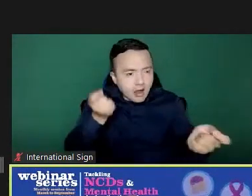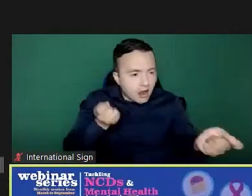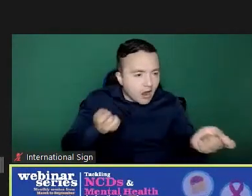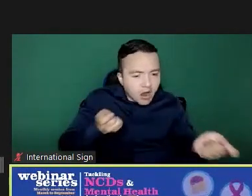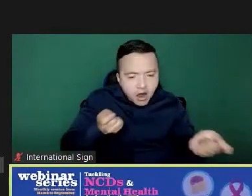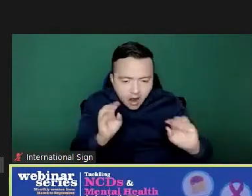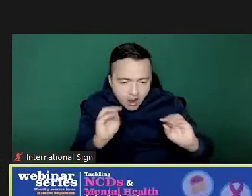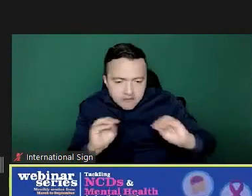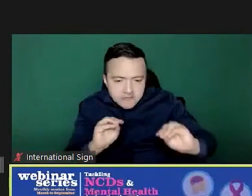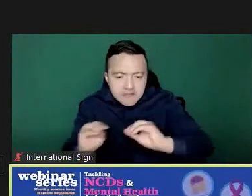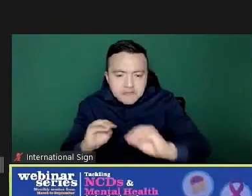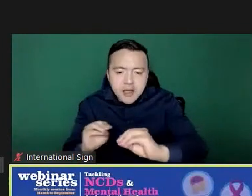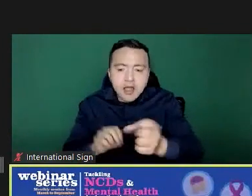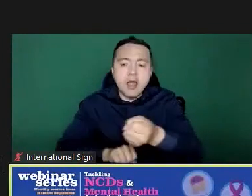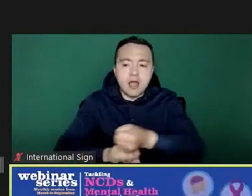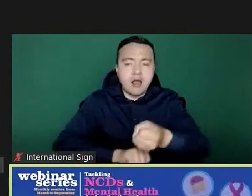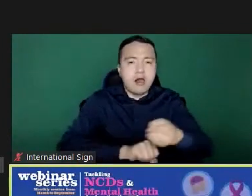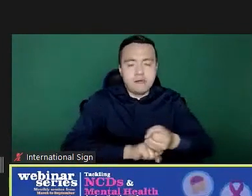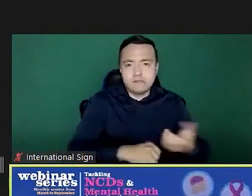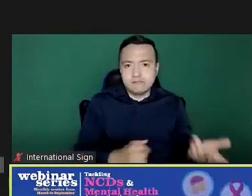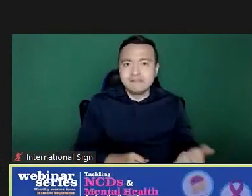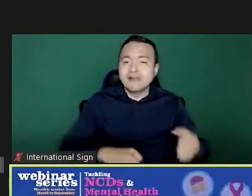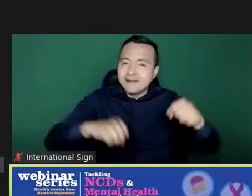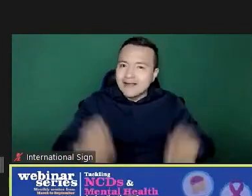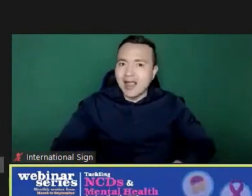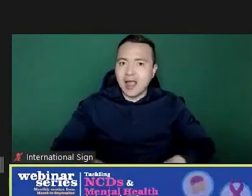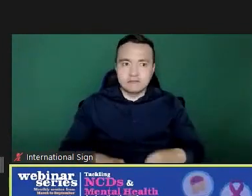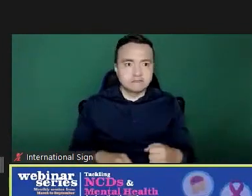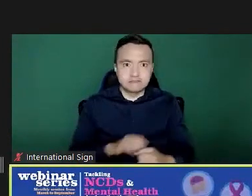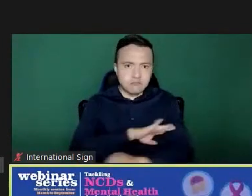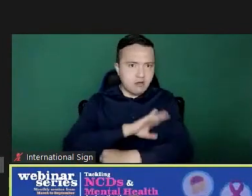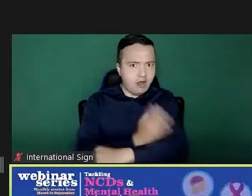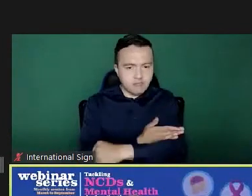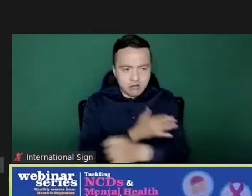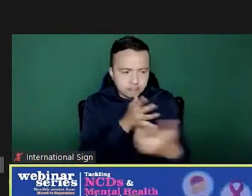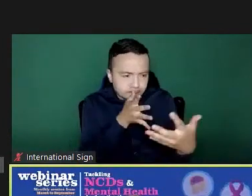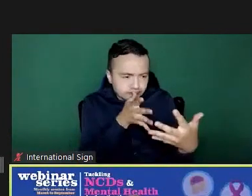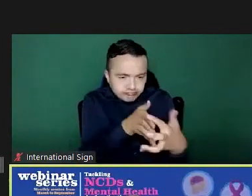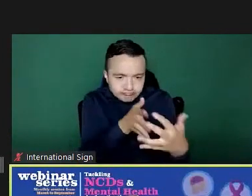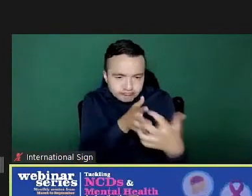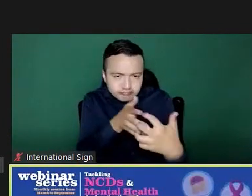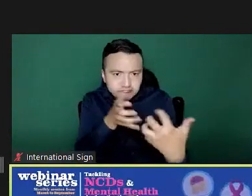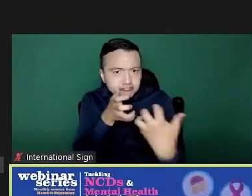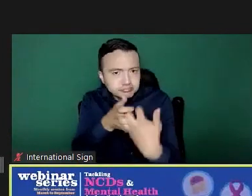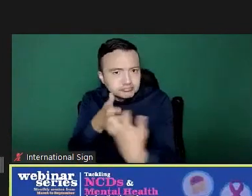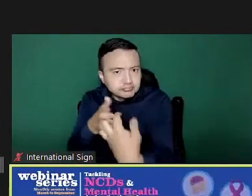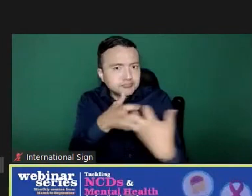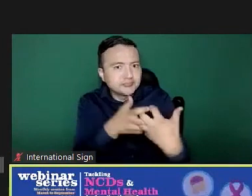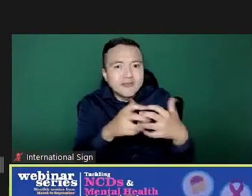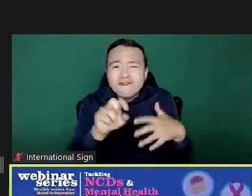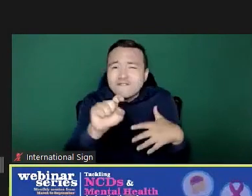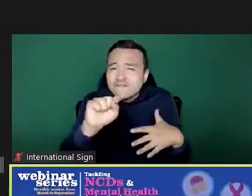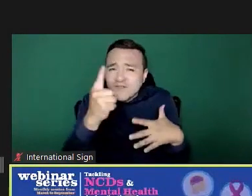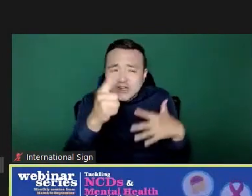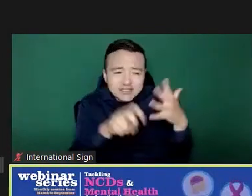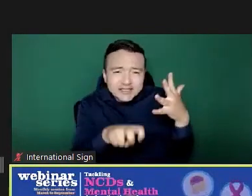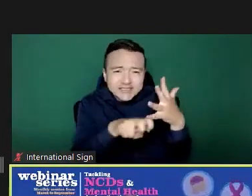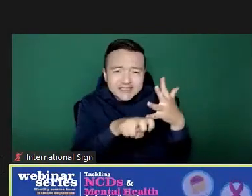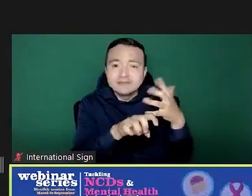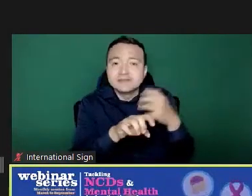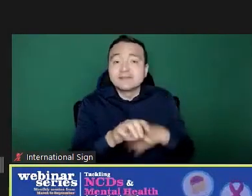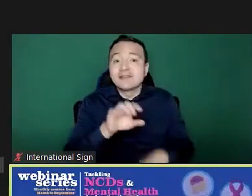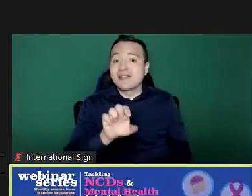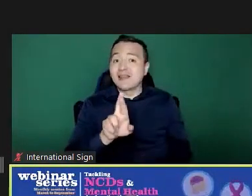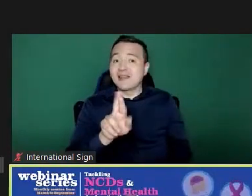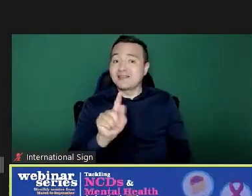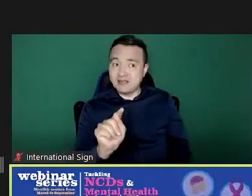sanitaria para tener una capacidad adecuada para dar la atención primaria a nivel de las ENTs, y debe existir una